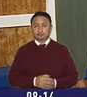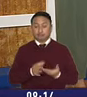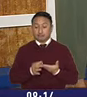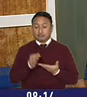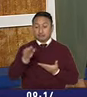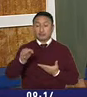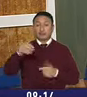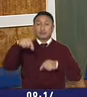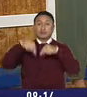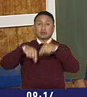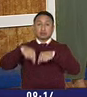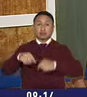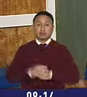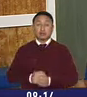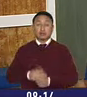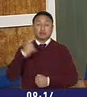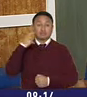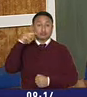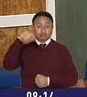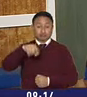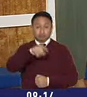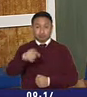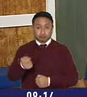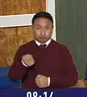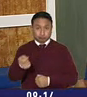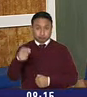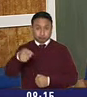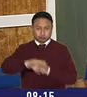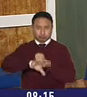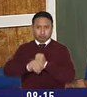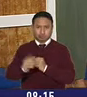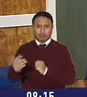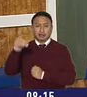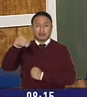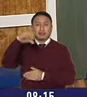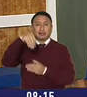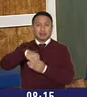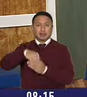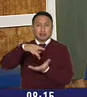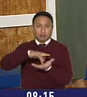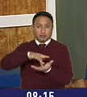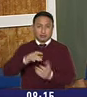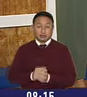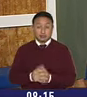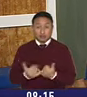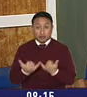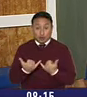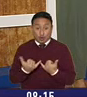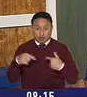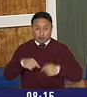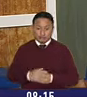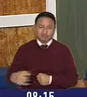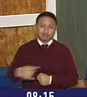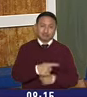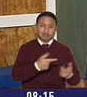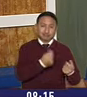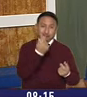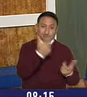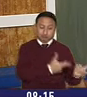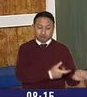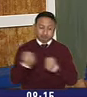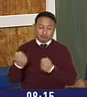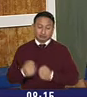del Quinche robaron un cajero automático ubicado en el interior de una farmacia. Miren ustedes, en esta oportunidad se llevaron el dinero